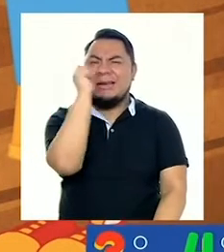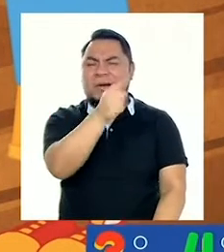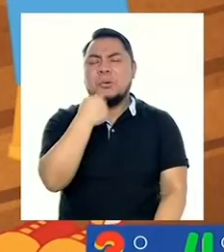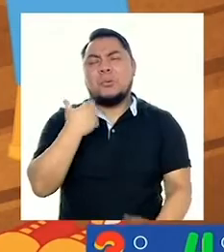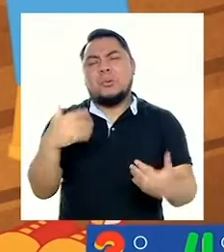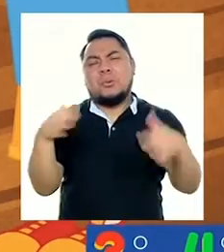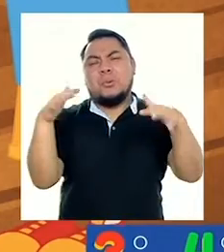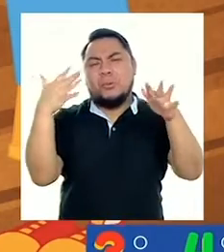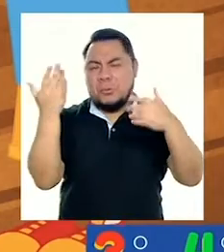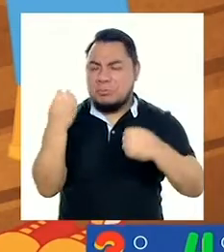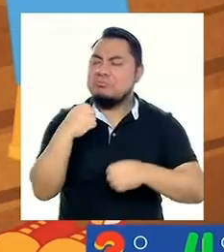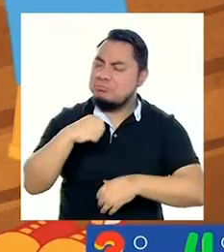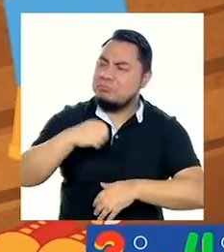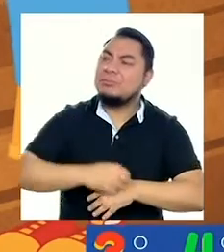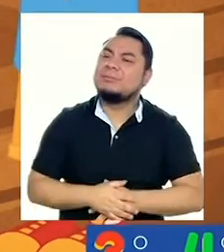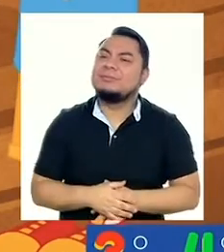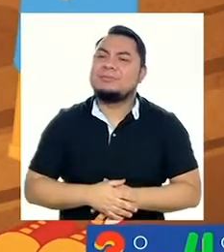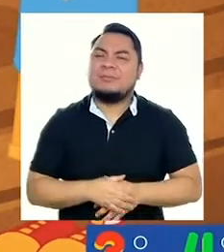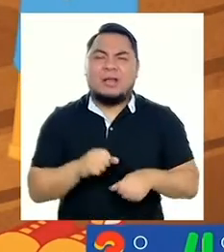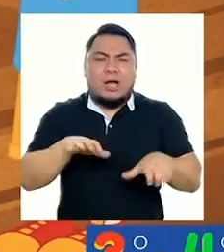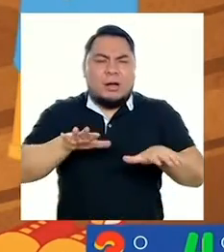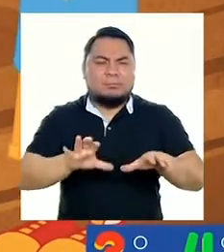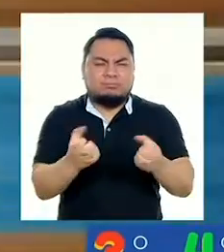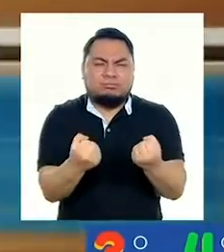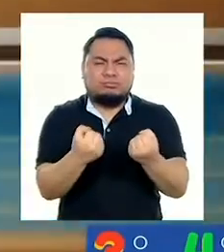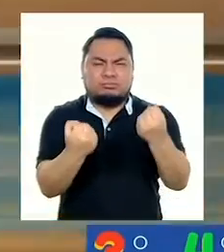aerodinámico y veloz.